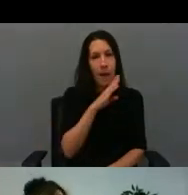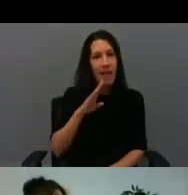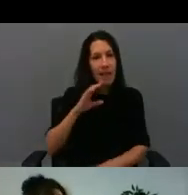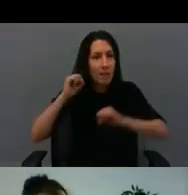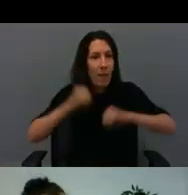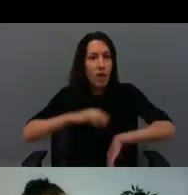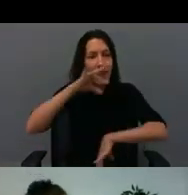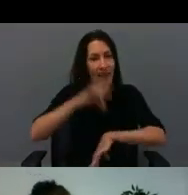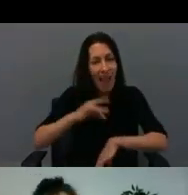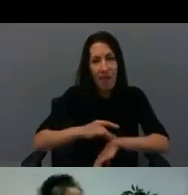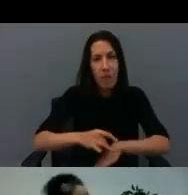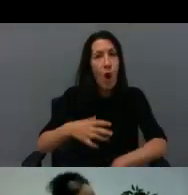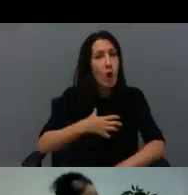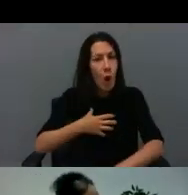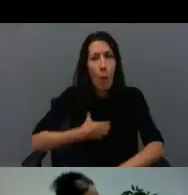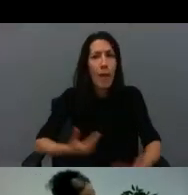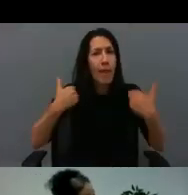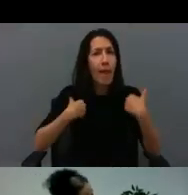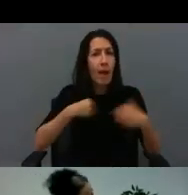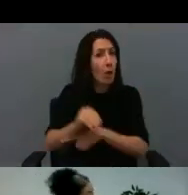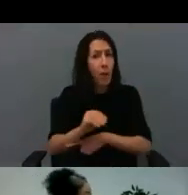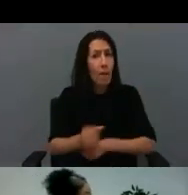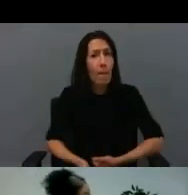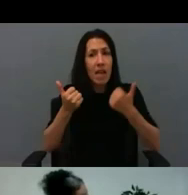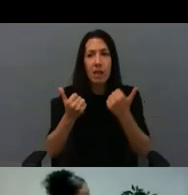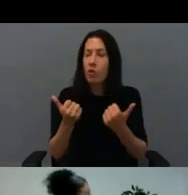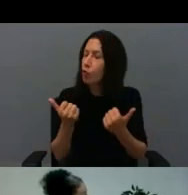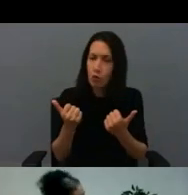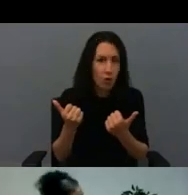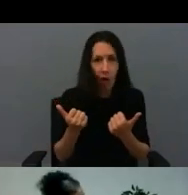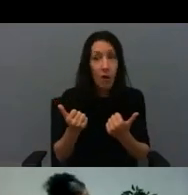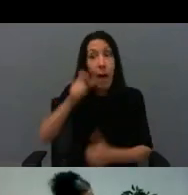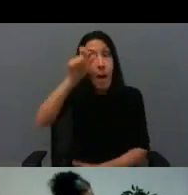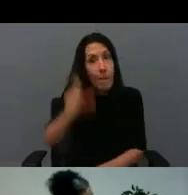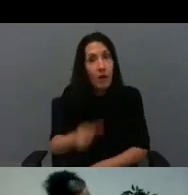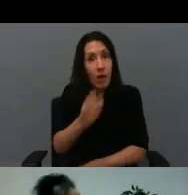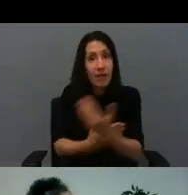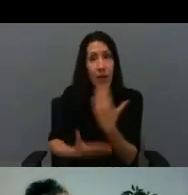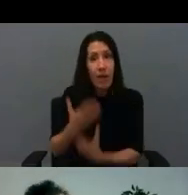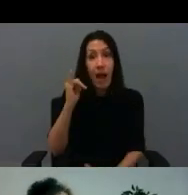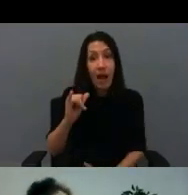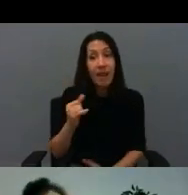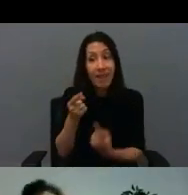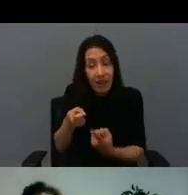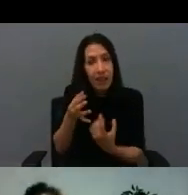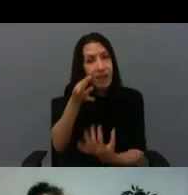sino cuando la persona realmente